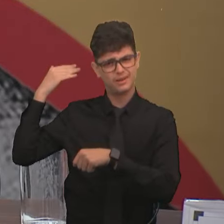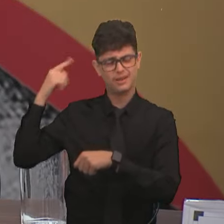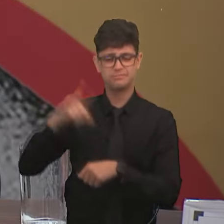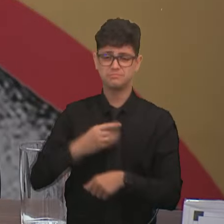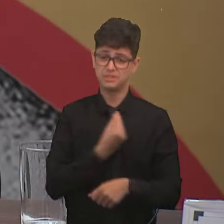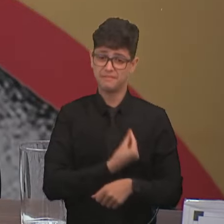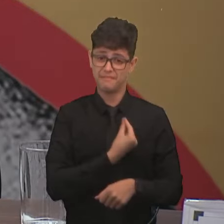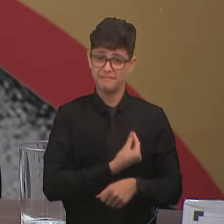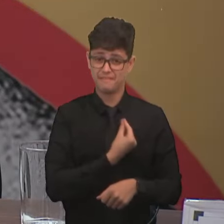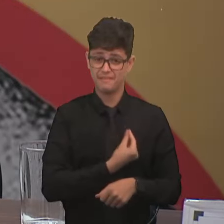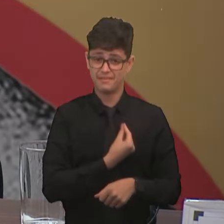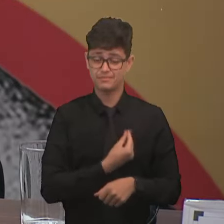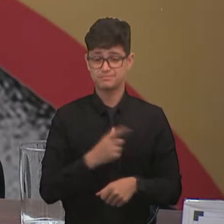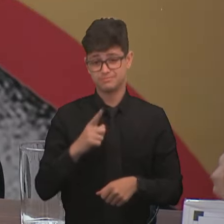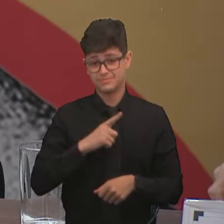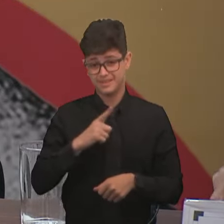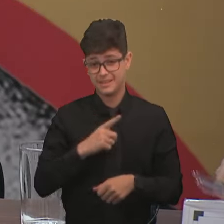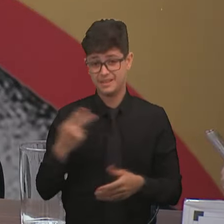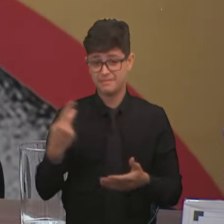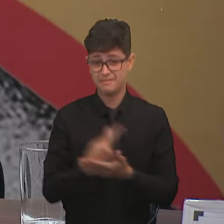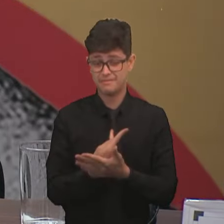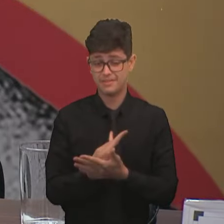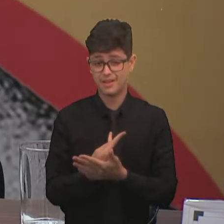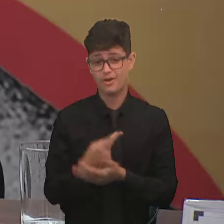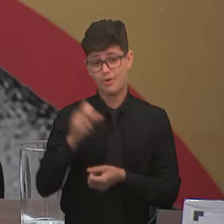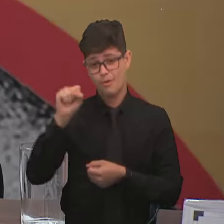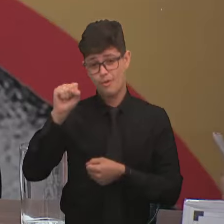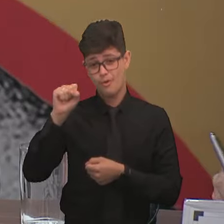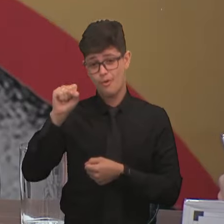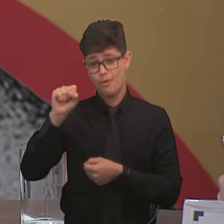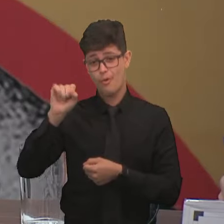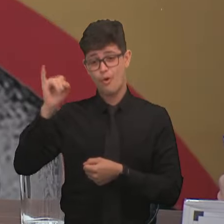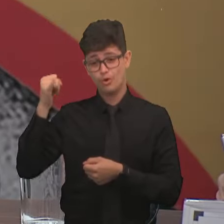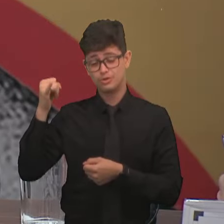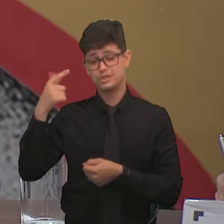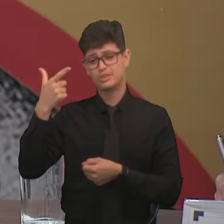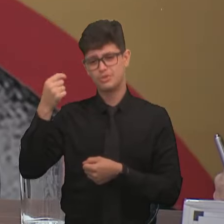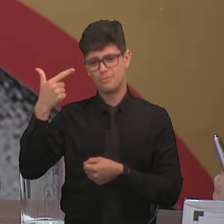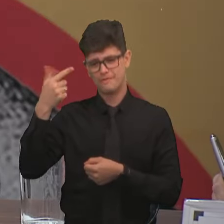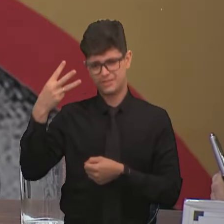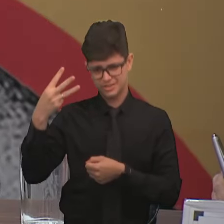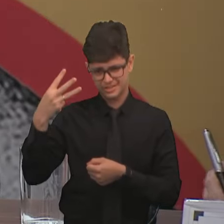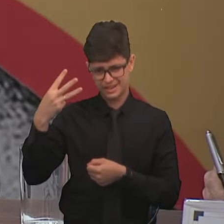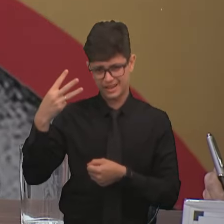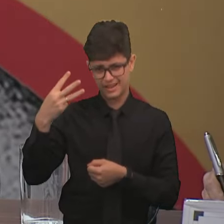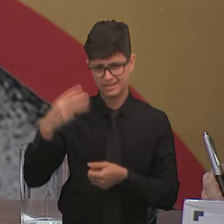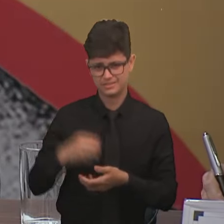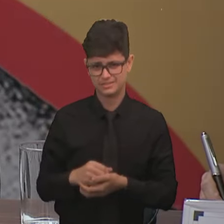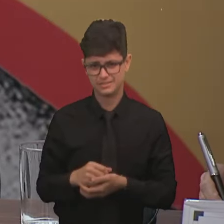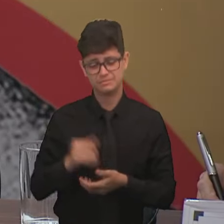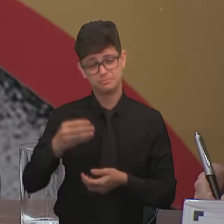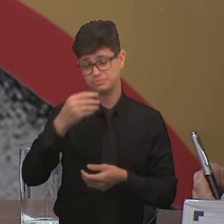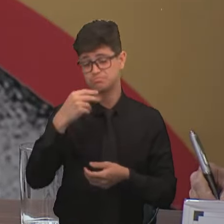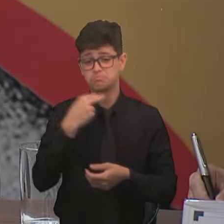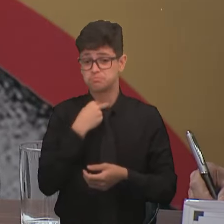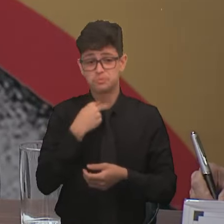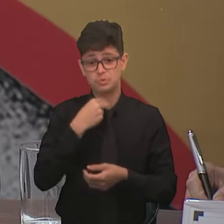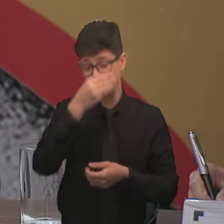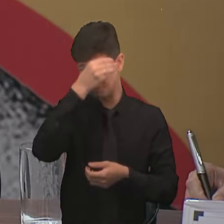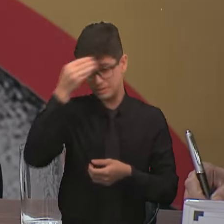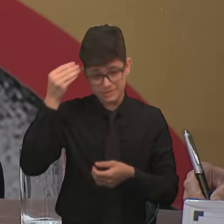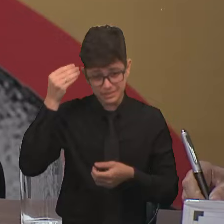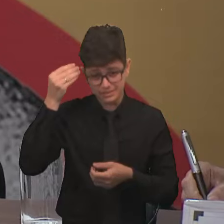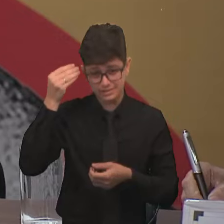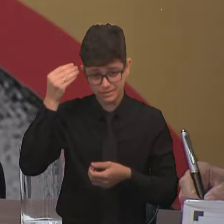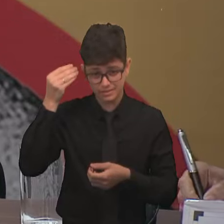vivenciamos aquel episodio del 8 de enero. Para que no se olviden,